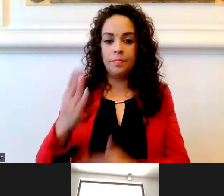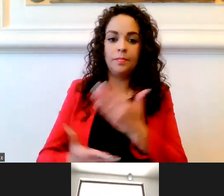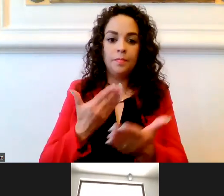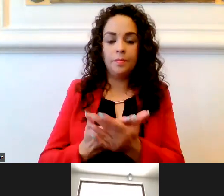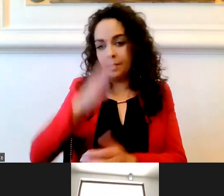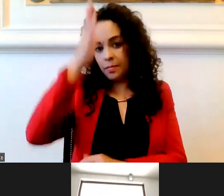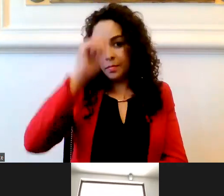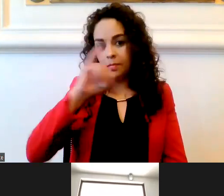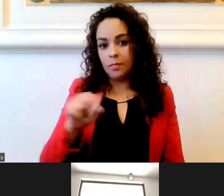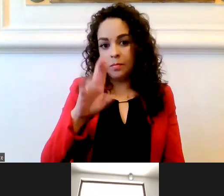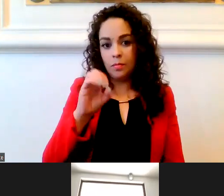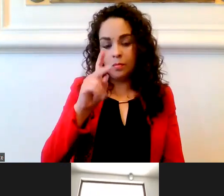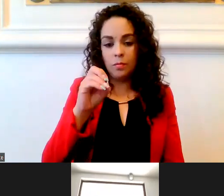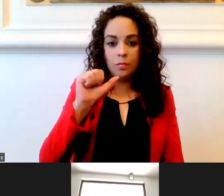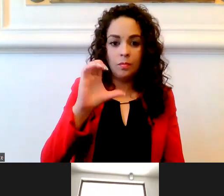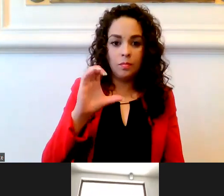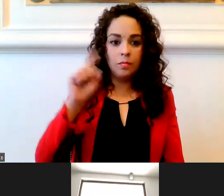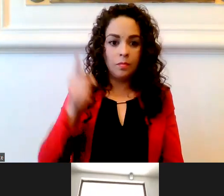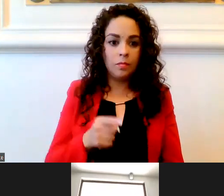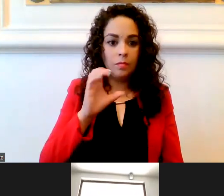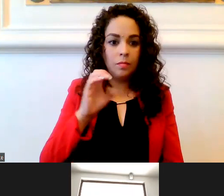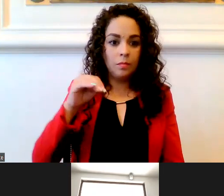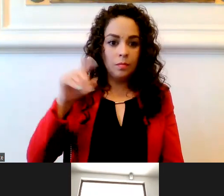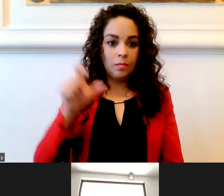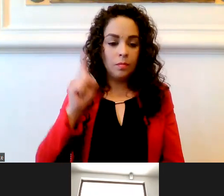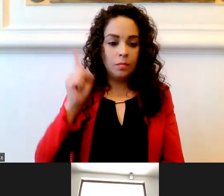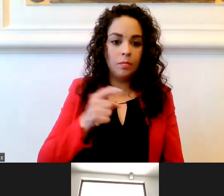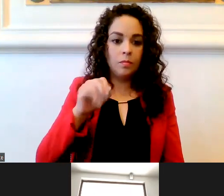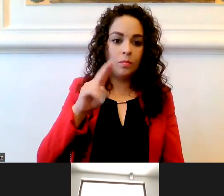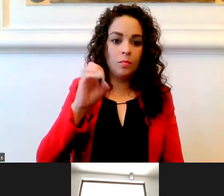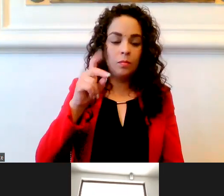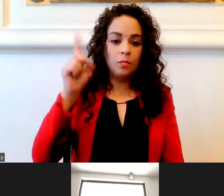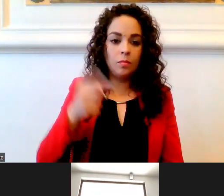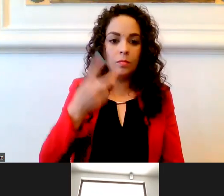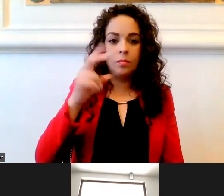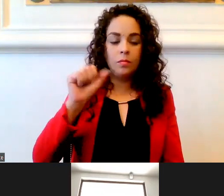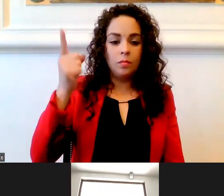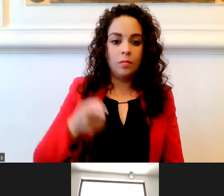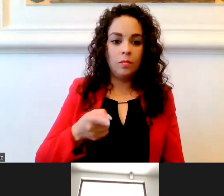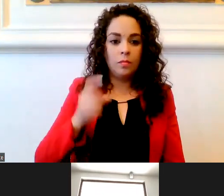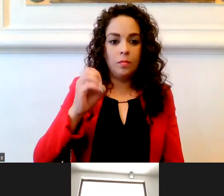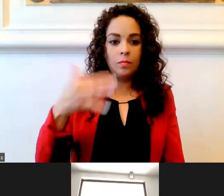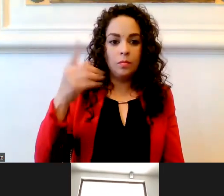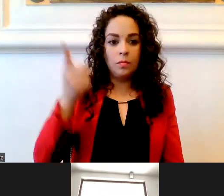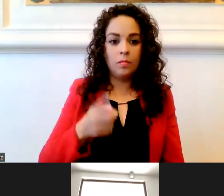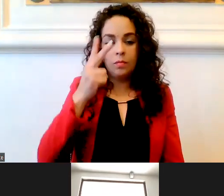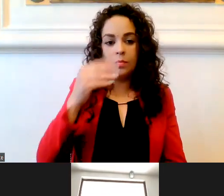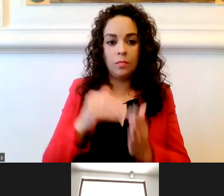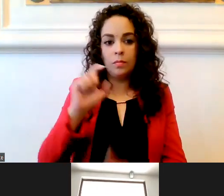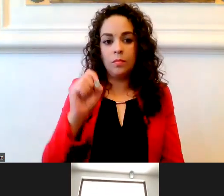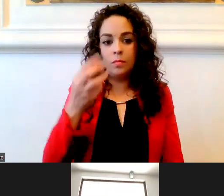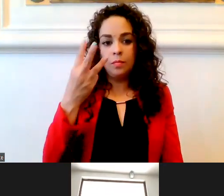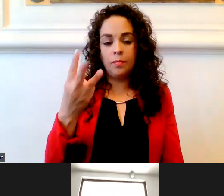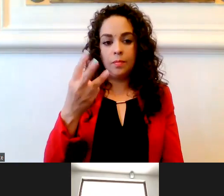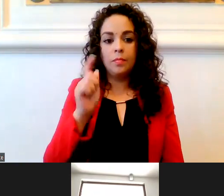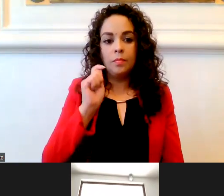diagonal Jucopo diagonal 2A diagonal 015 diagonal 2023 por el cual se dictamina la solicitud de la jefa de gobierno de